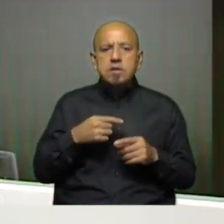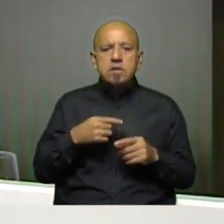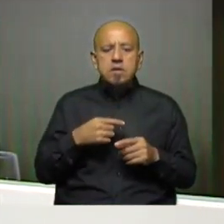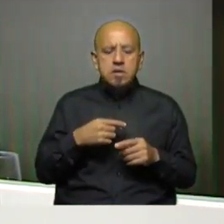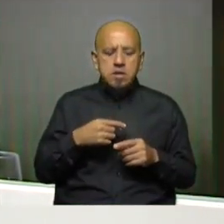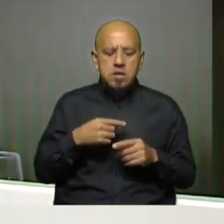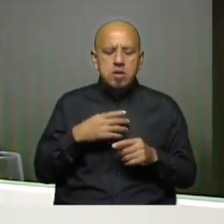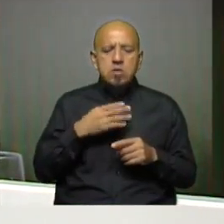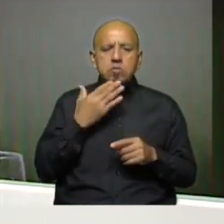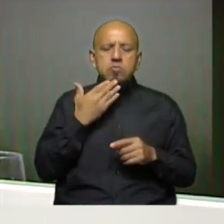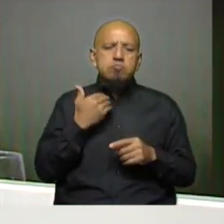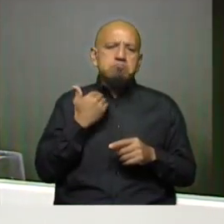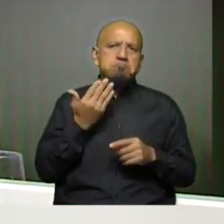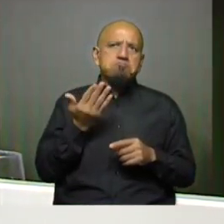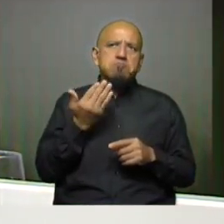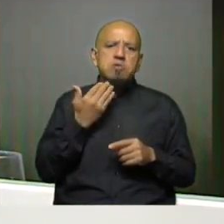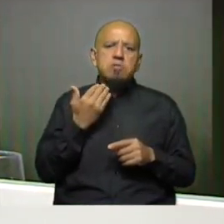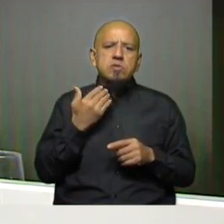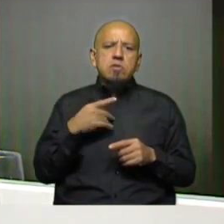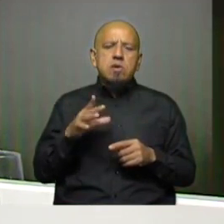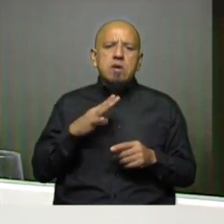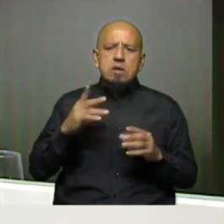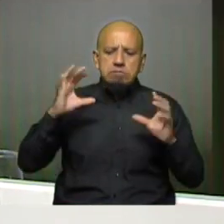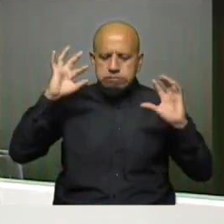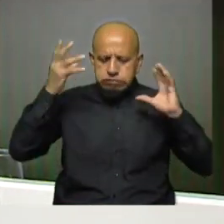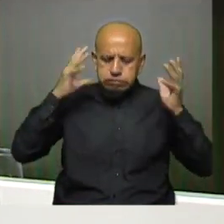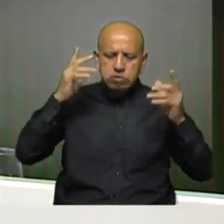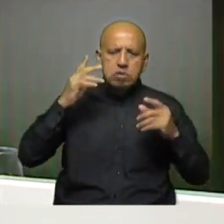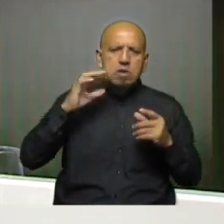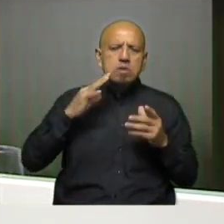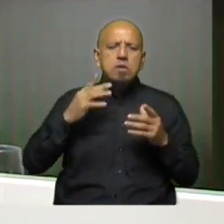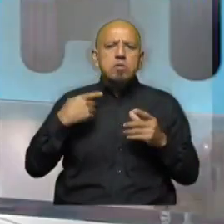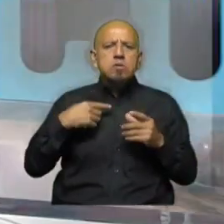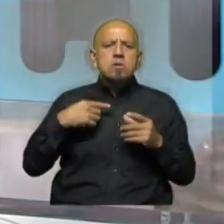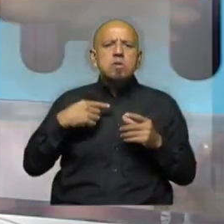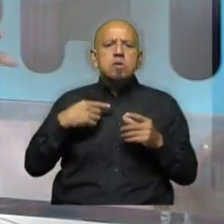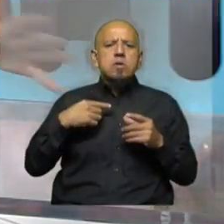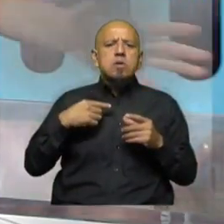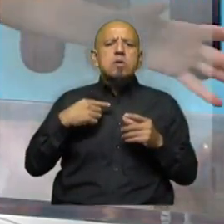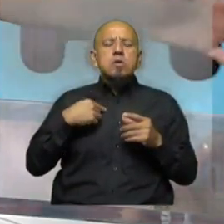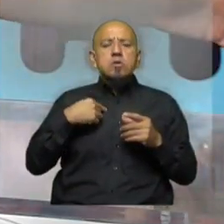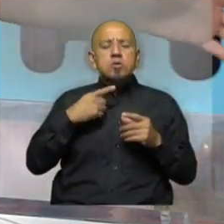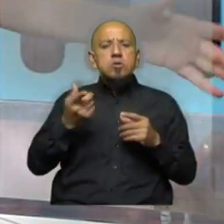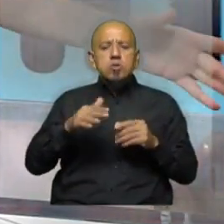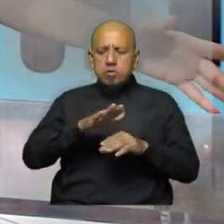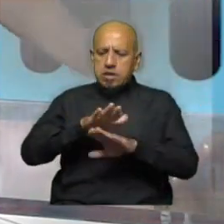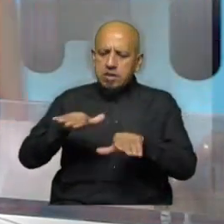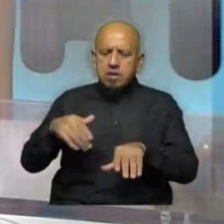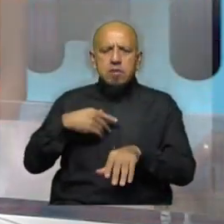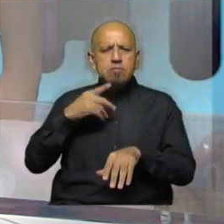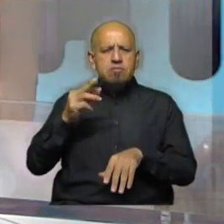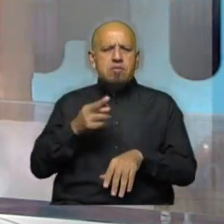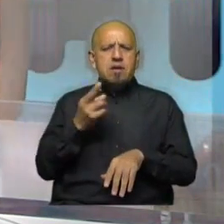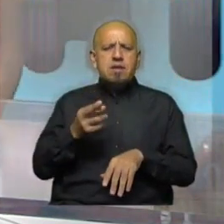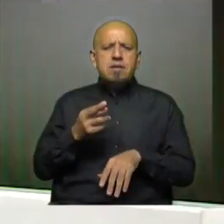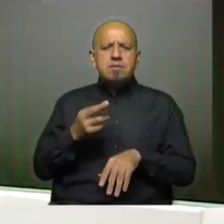estaba loca, si estaba acelerada, si qué pasaba. Ella entonces se lo define como una niña extraña. Yo era una niña extraña.